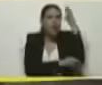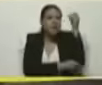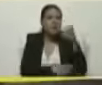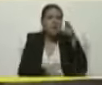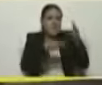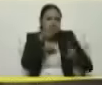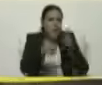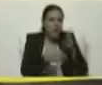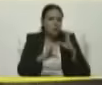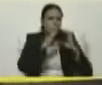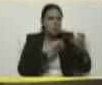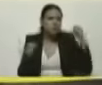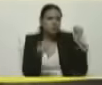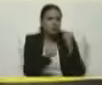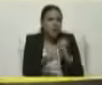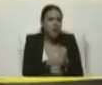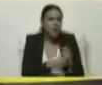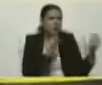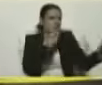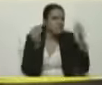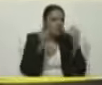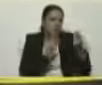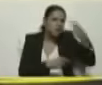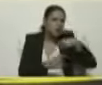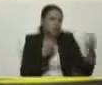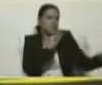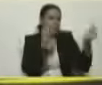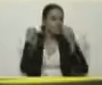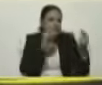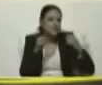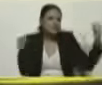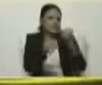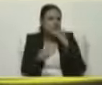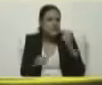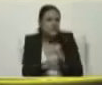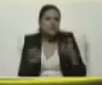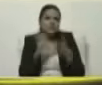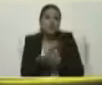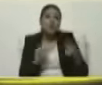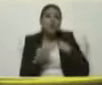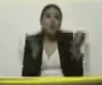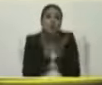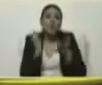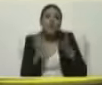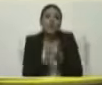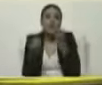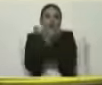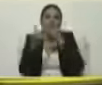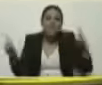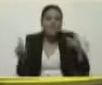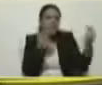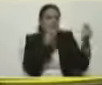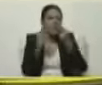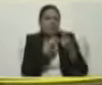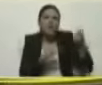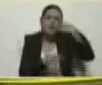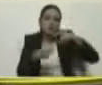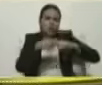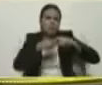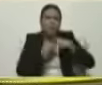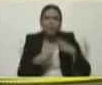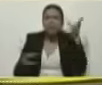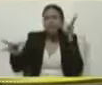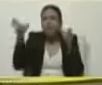metro, debatiendo 6 horas con los trabajadores. Mi escuela es la democracia, el debate, la inclusión,